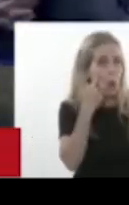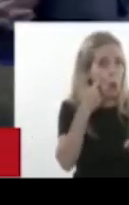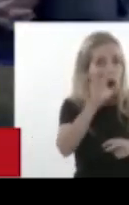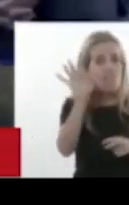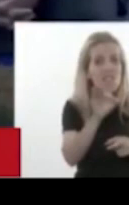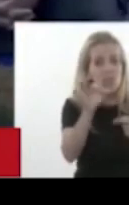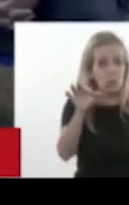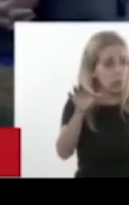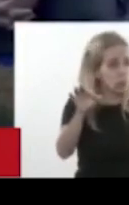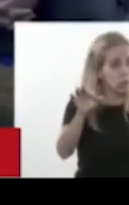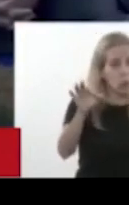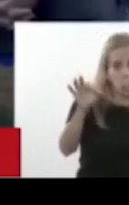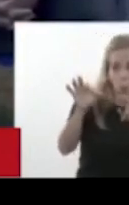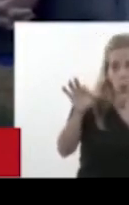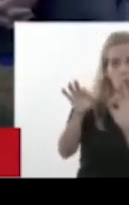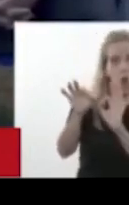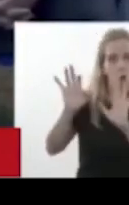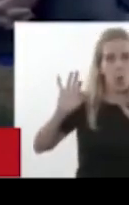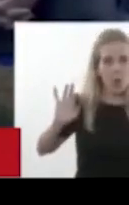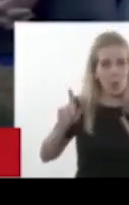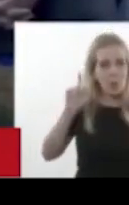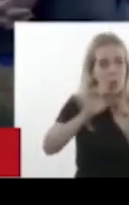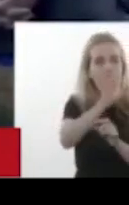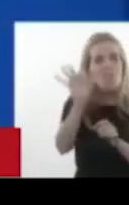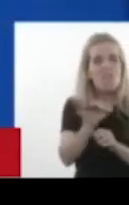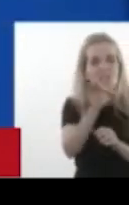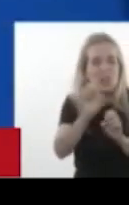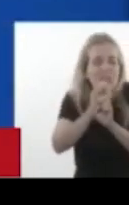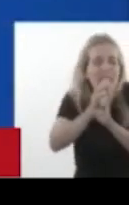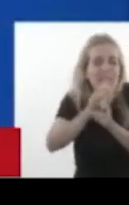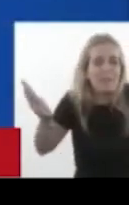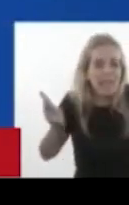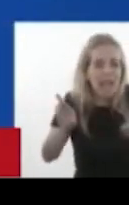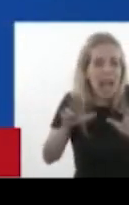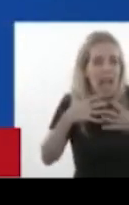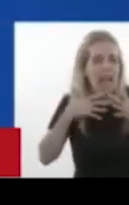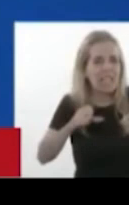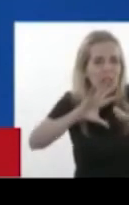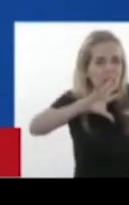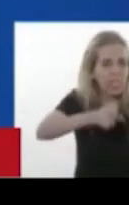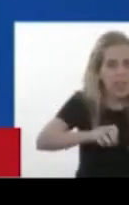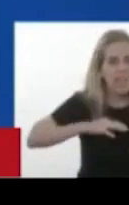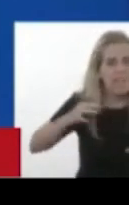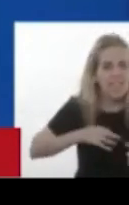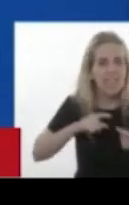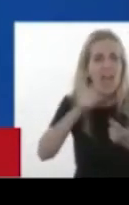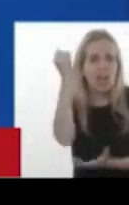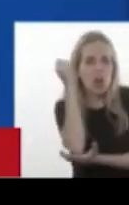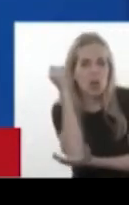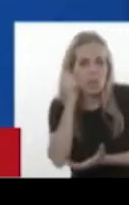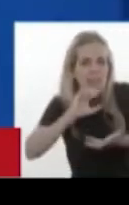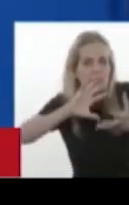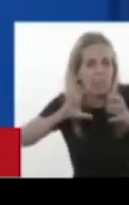ve, pero que ataca de modo impiedoso, no solamente la salud, también la vida y también la economía de